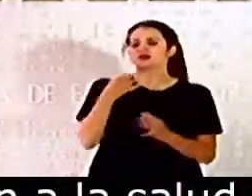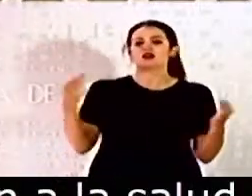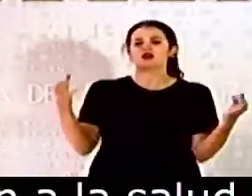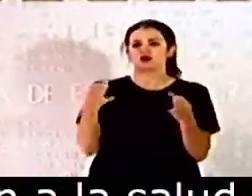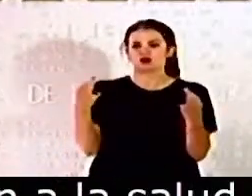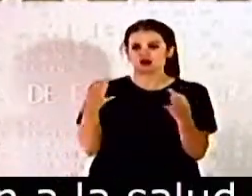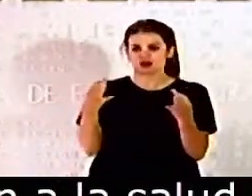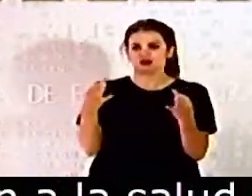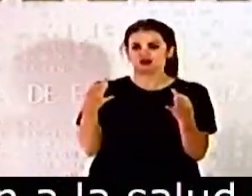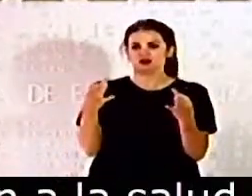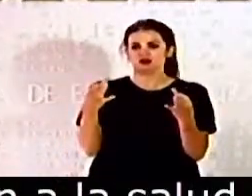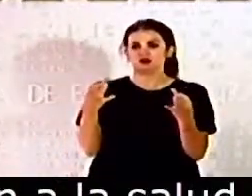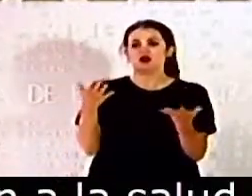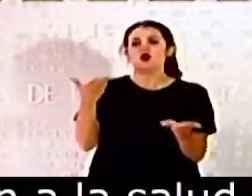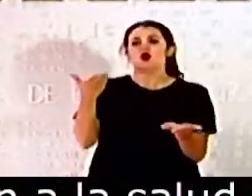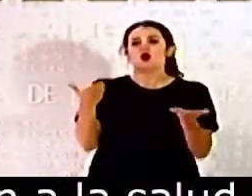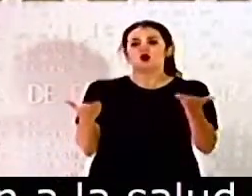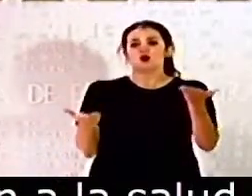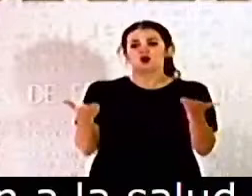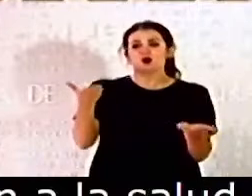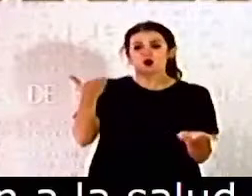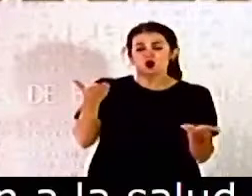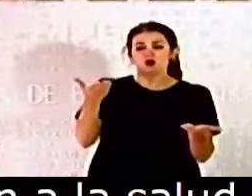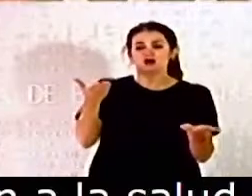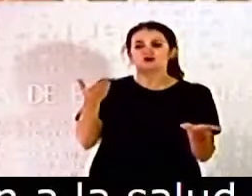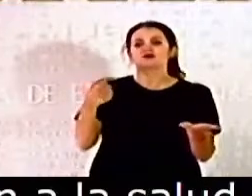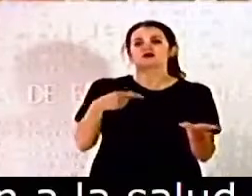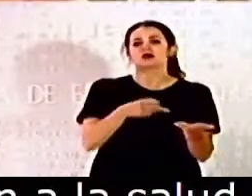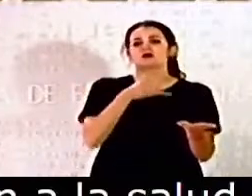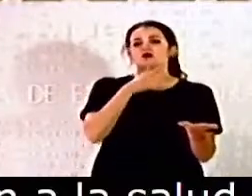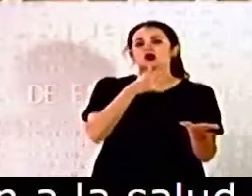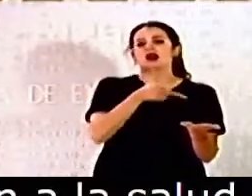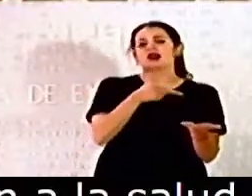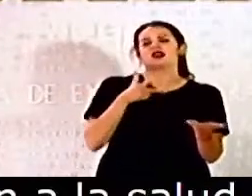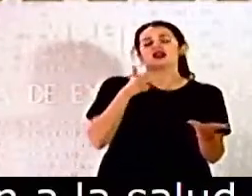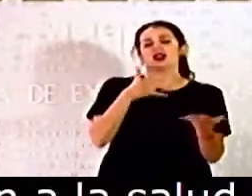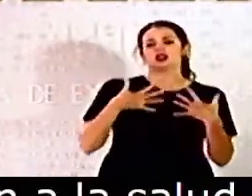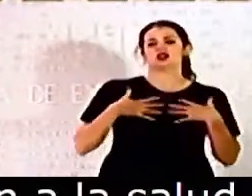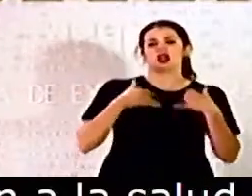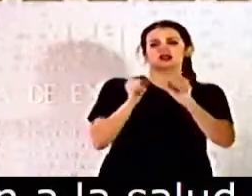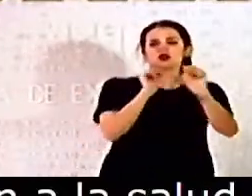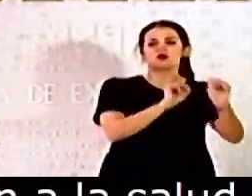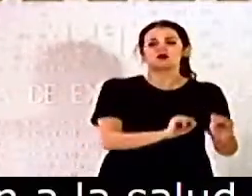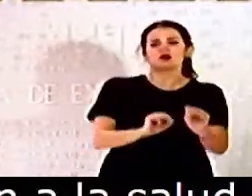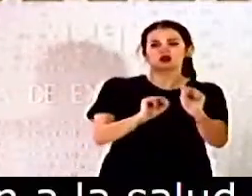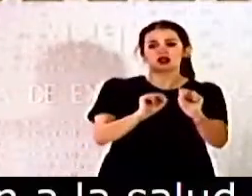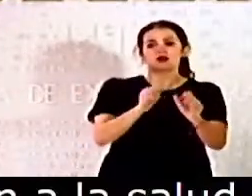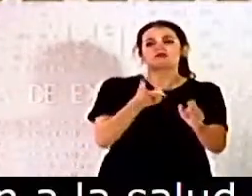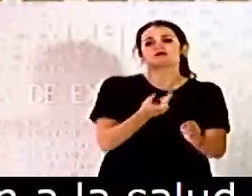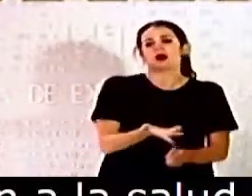el platillo de la balanza que contiene el derecho a la protección de la salud pese más,